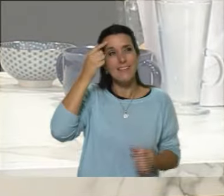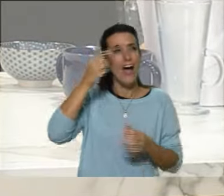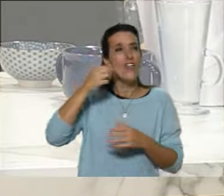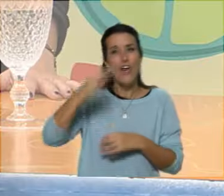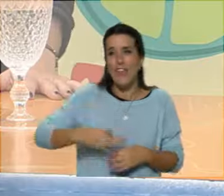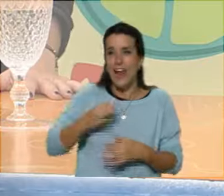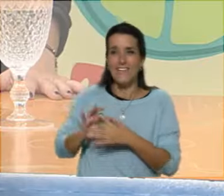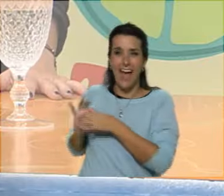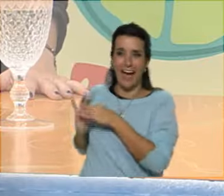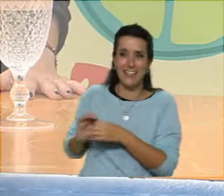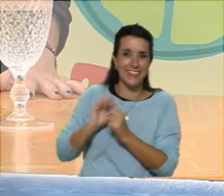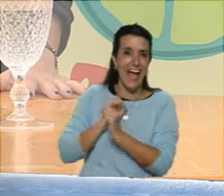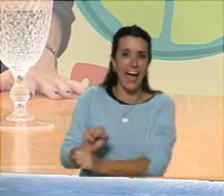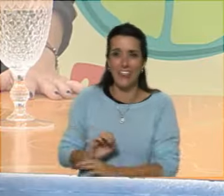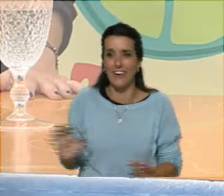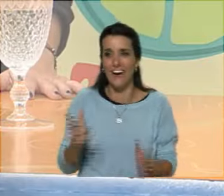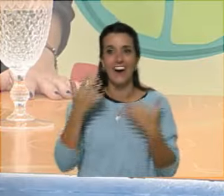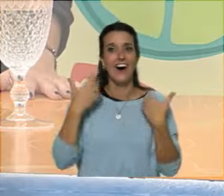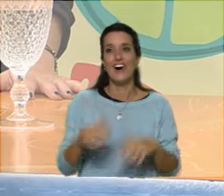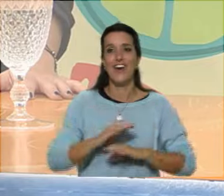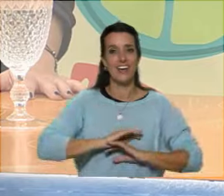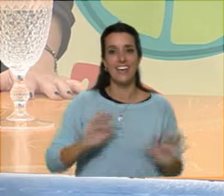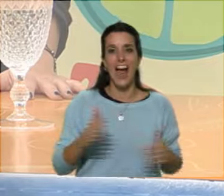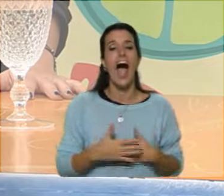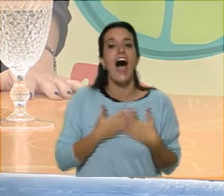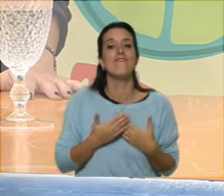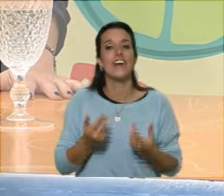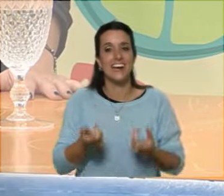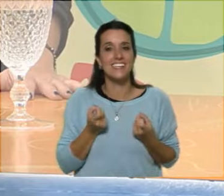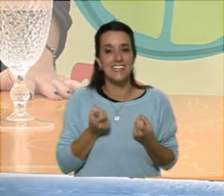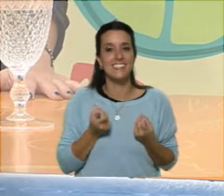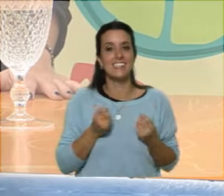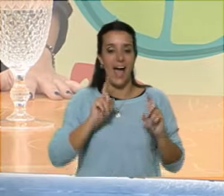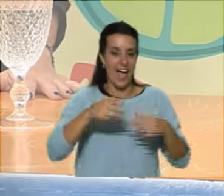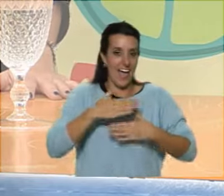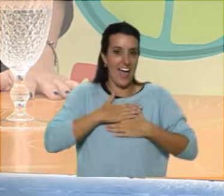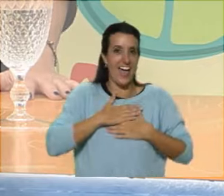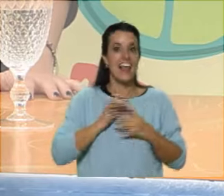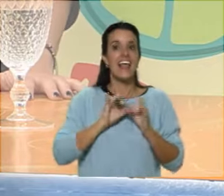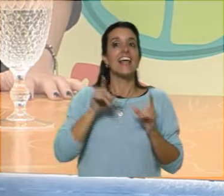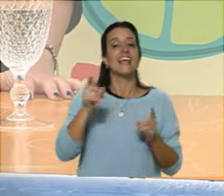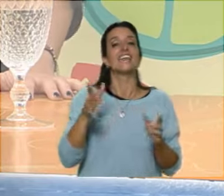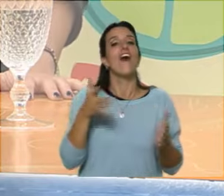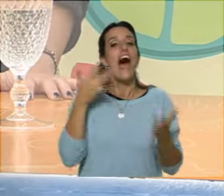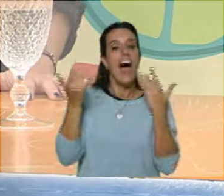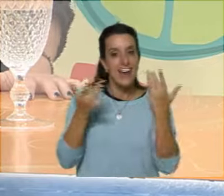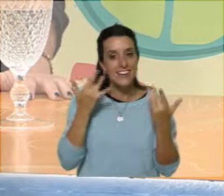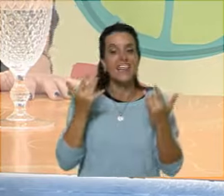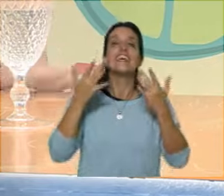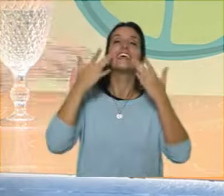el resto de tu no, vida. No, también lo que decía la chiquina es el amor propio. Uno claro. En el amor tiene que tener amor propio. Además, esas remeras son arte y el arte